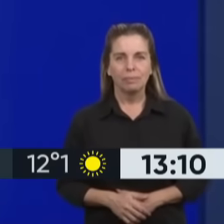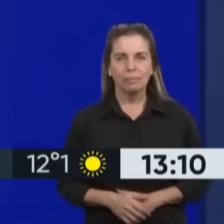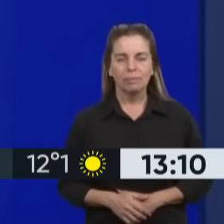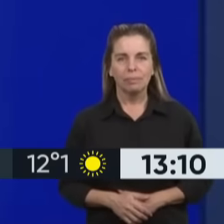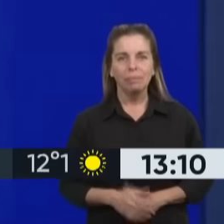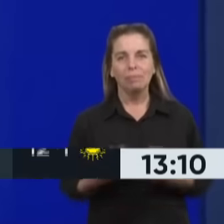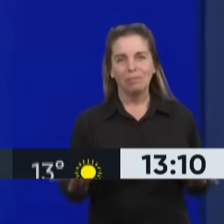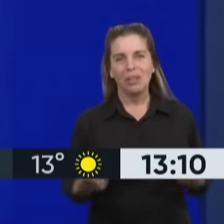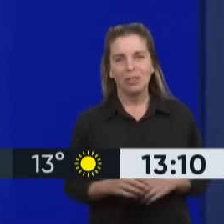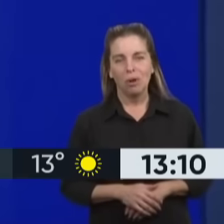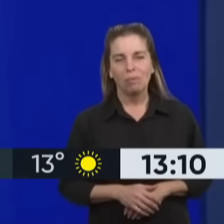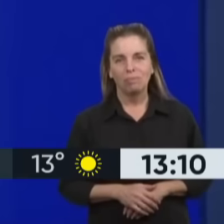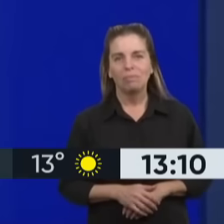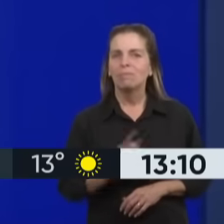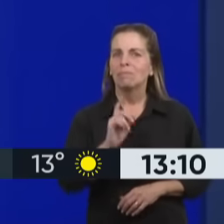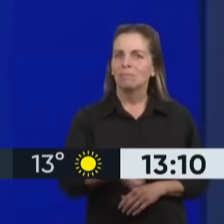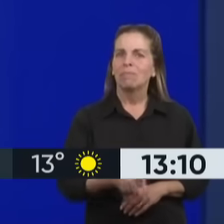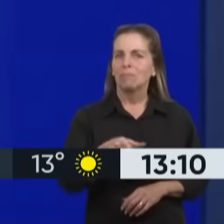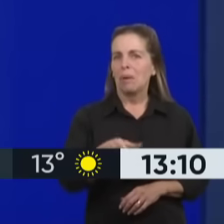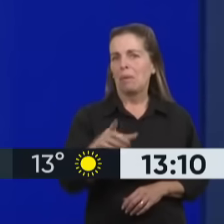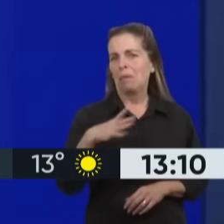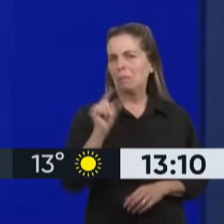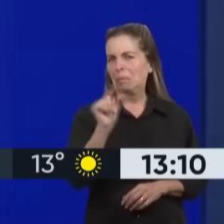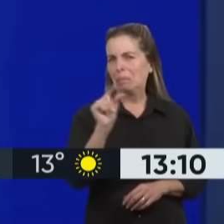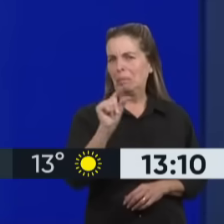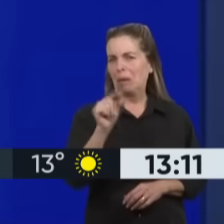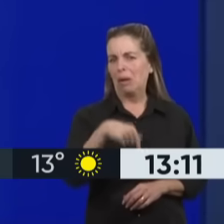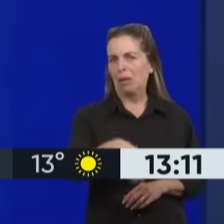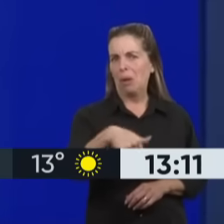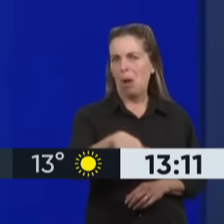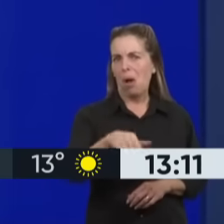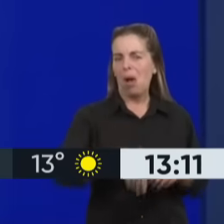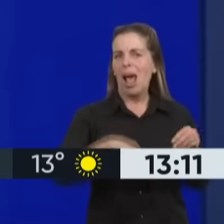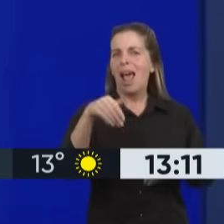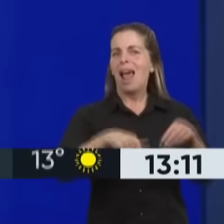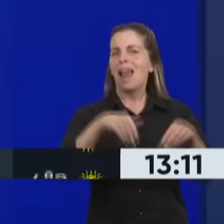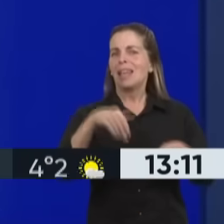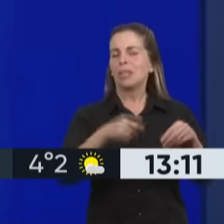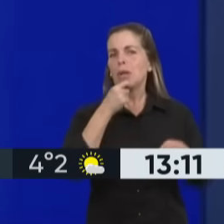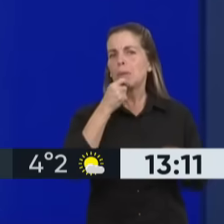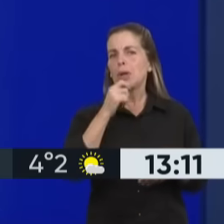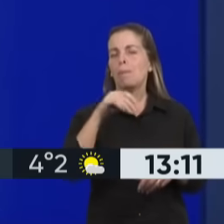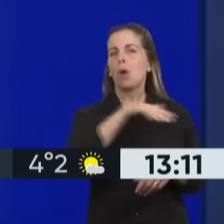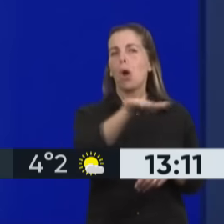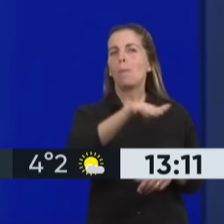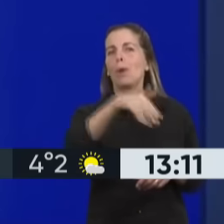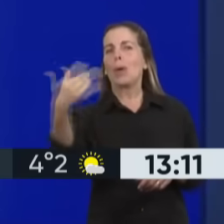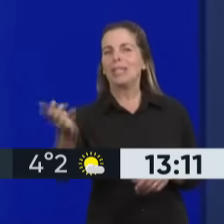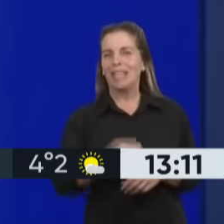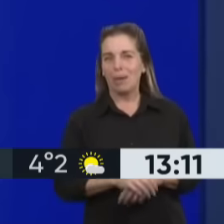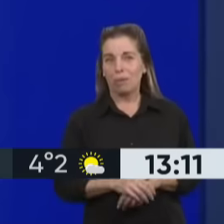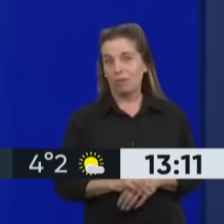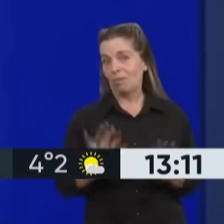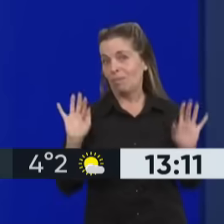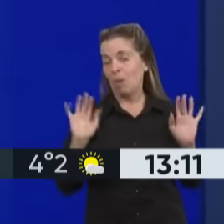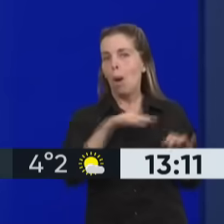De hecho, sin ir muy lejos, estamos a pocos días de las elecciones legislativas locales en la provincia de Buenos Aires, nuestra